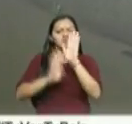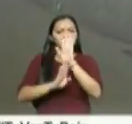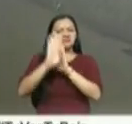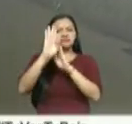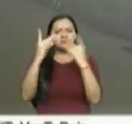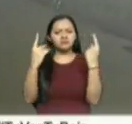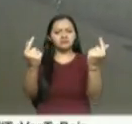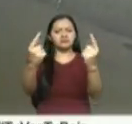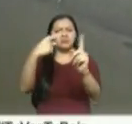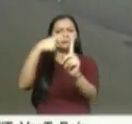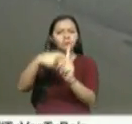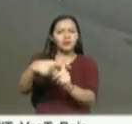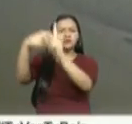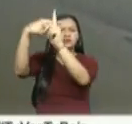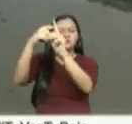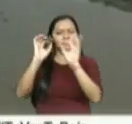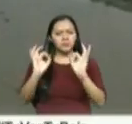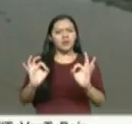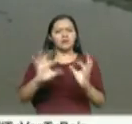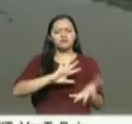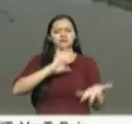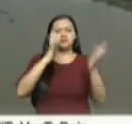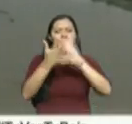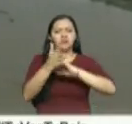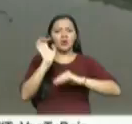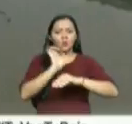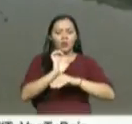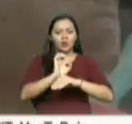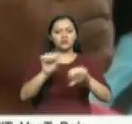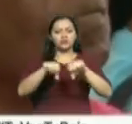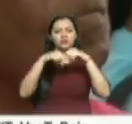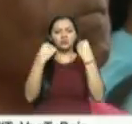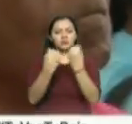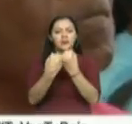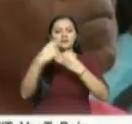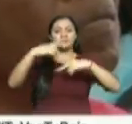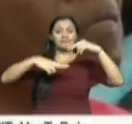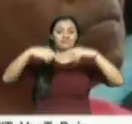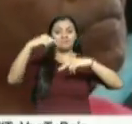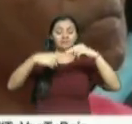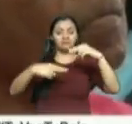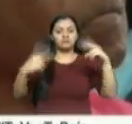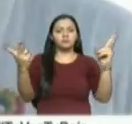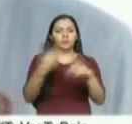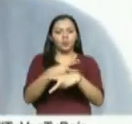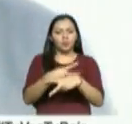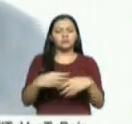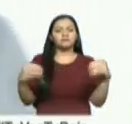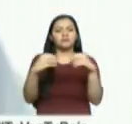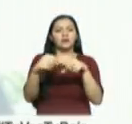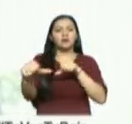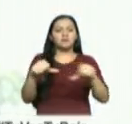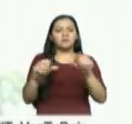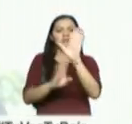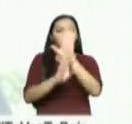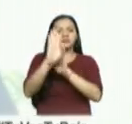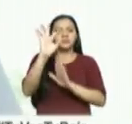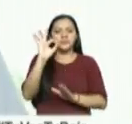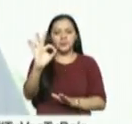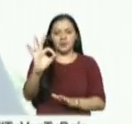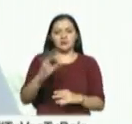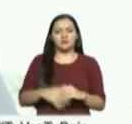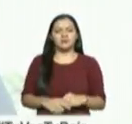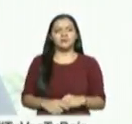eficiente. Ha transformado su país en términos sociales, infraestructura, capacidad productiva y eficiencia administrativa.